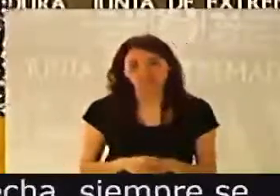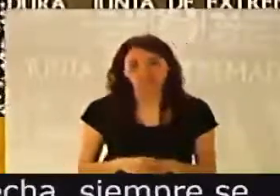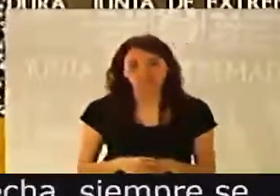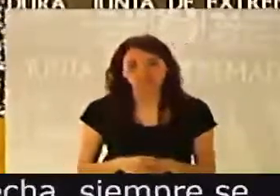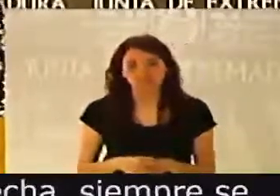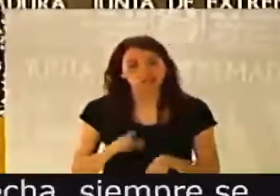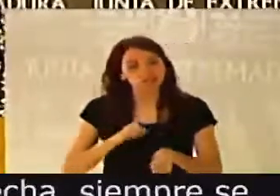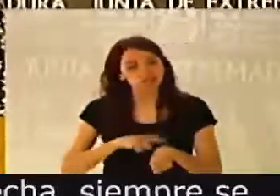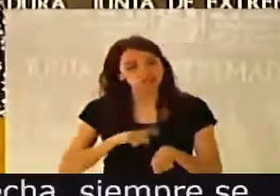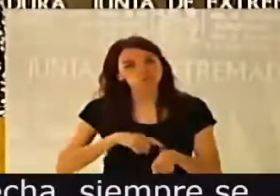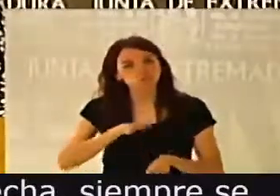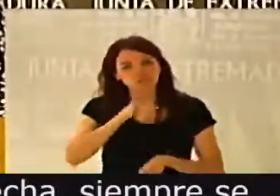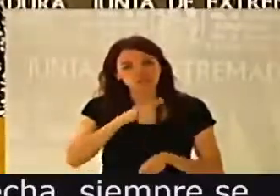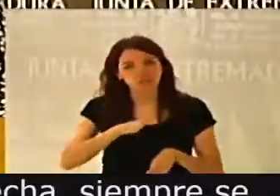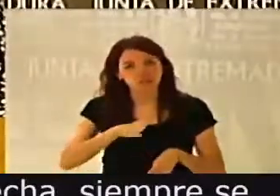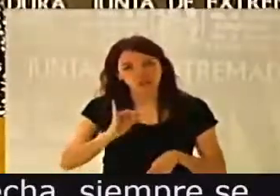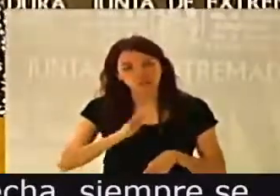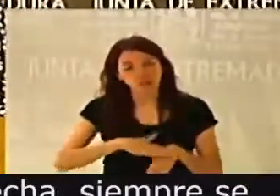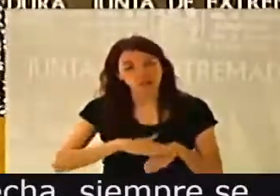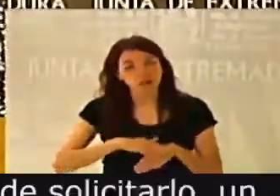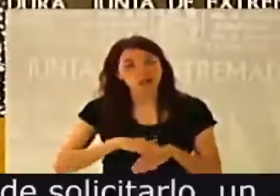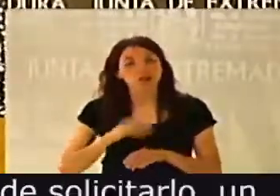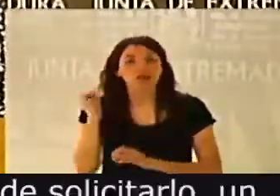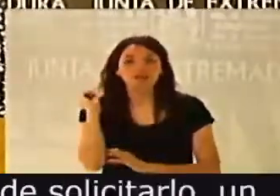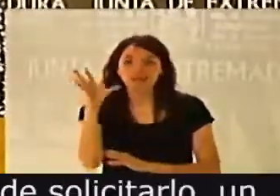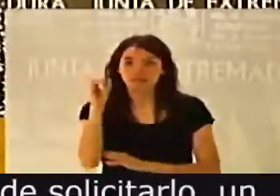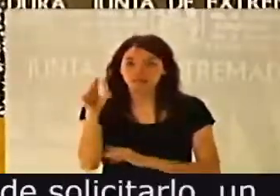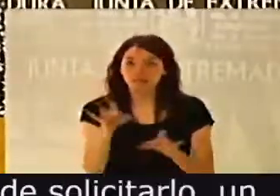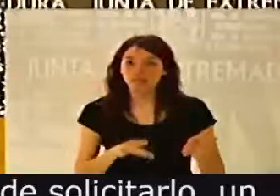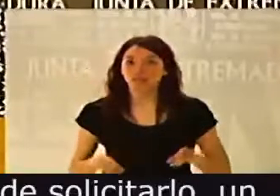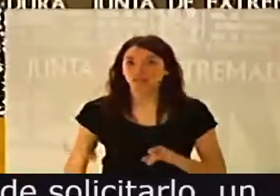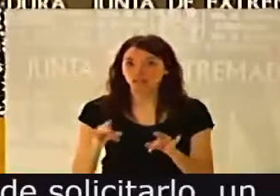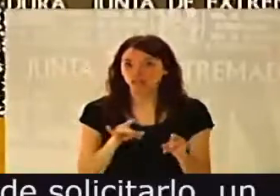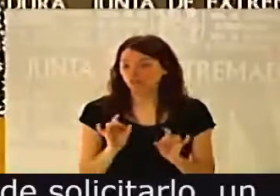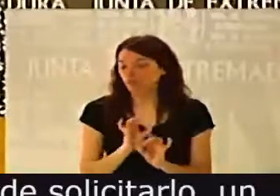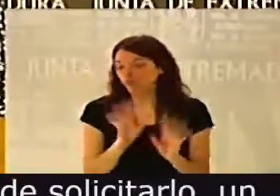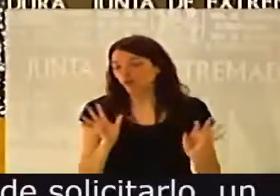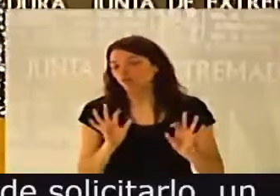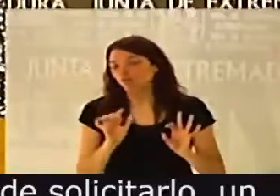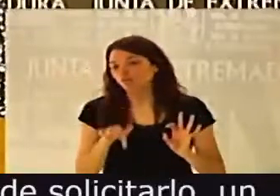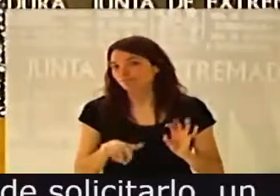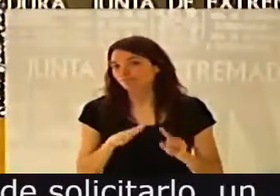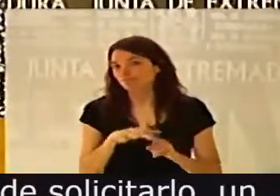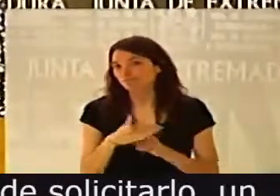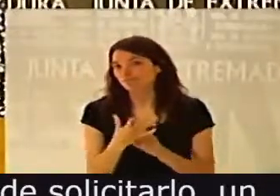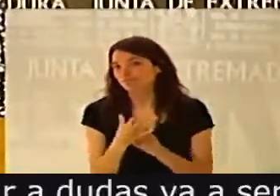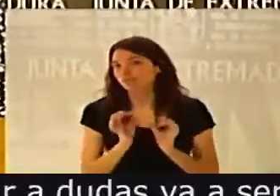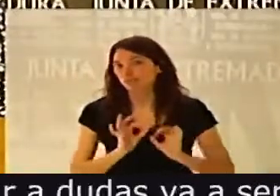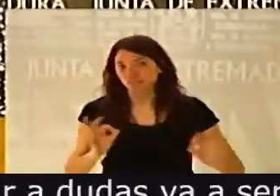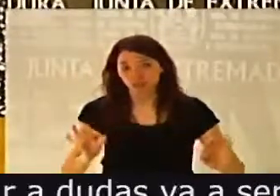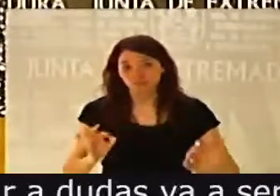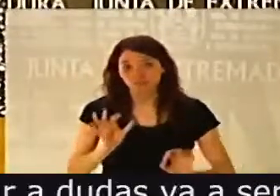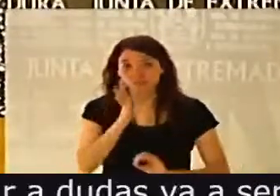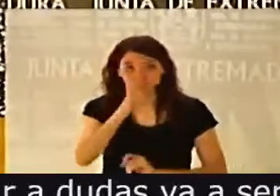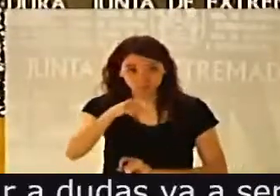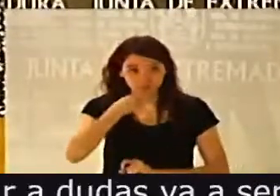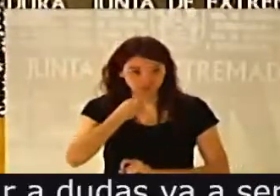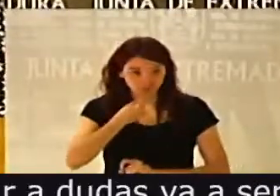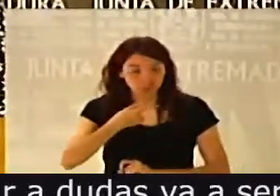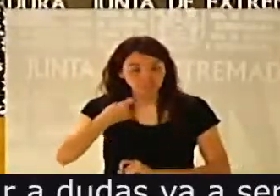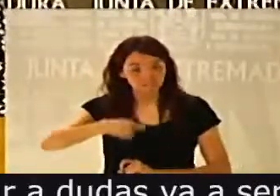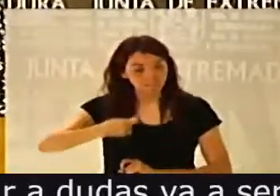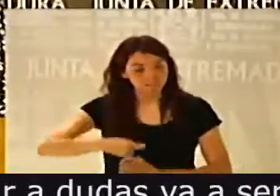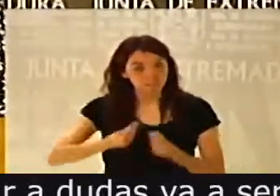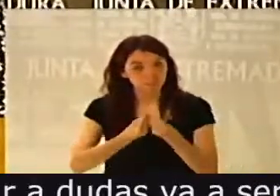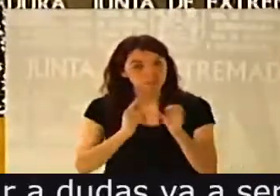de solicitarlo, un debate del Estado de la región que sin lugar a dudas va a ser especial porque ya, como usted referenciaba, el presidente de la